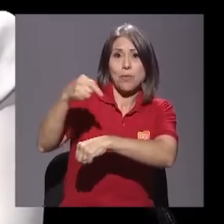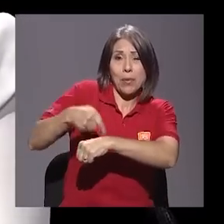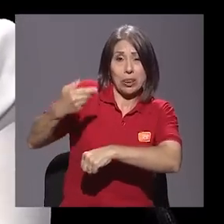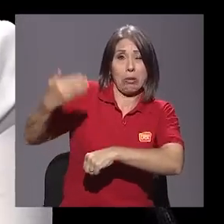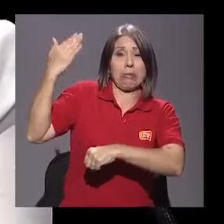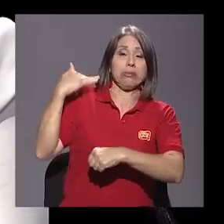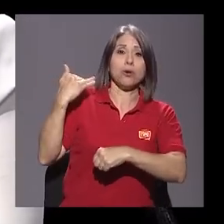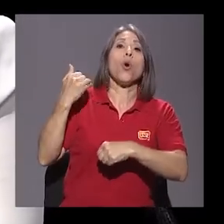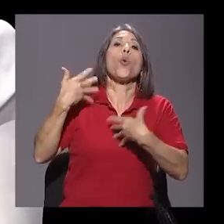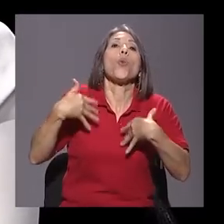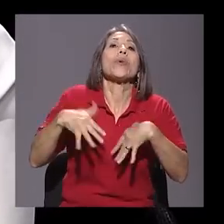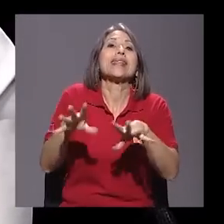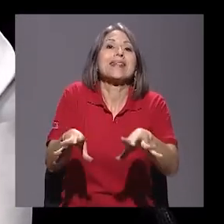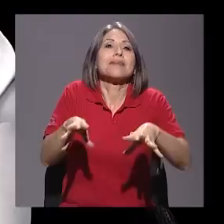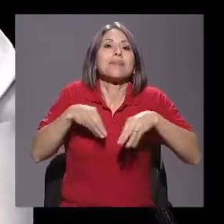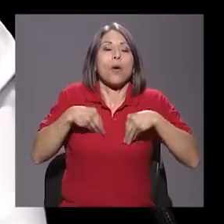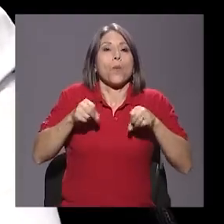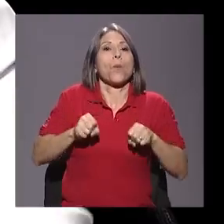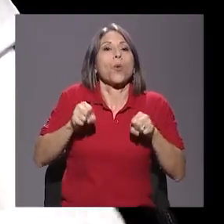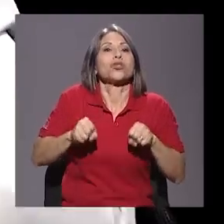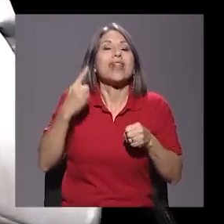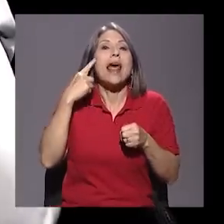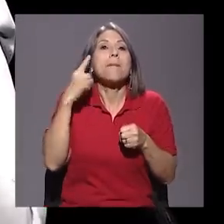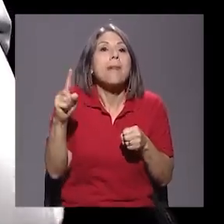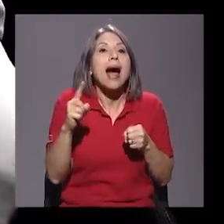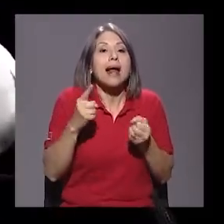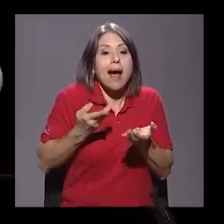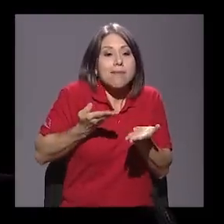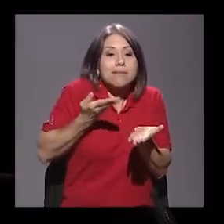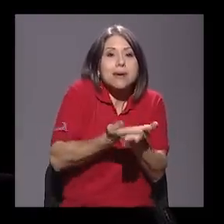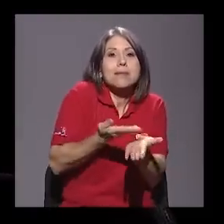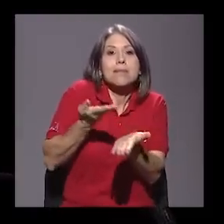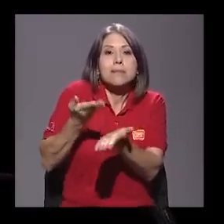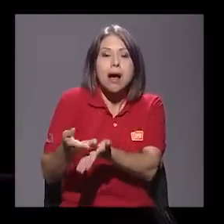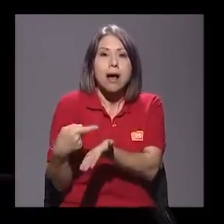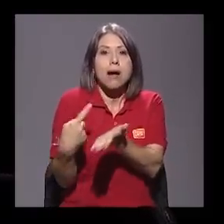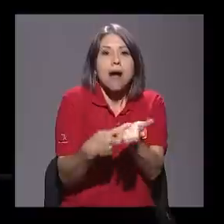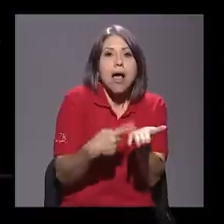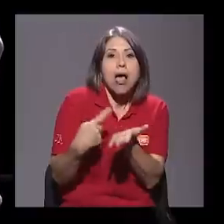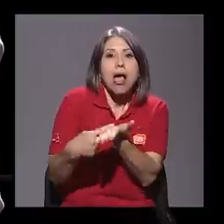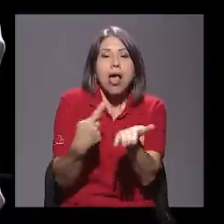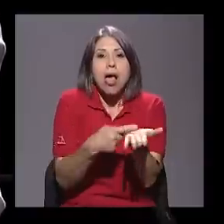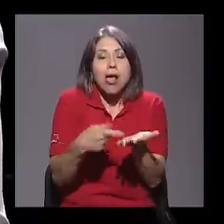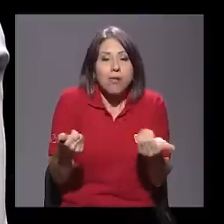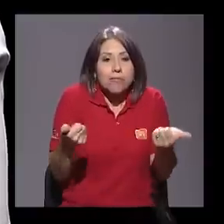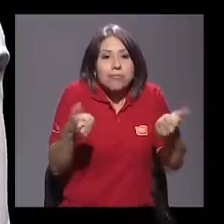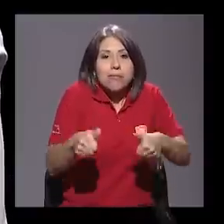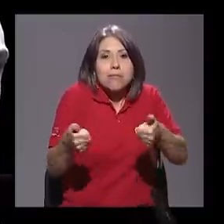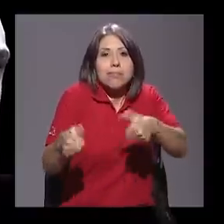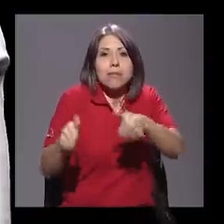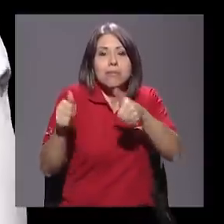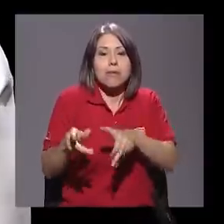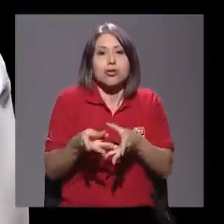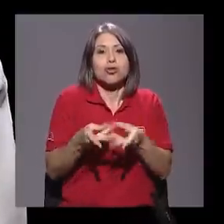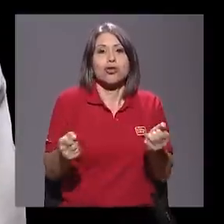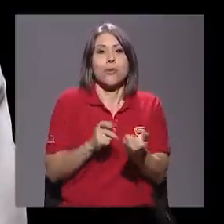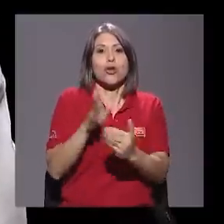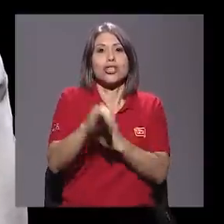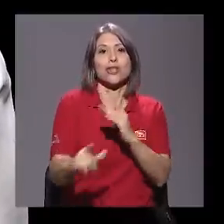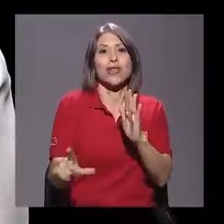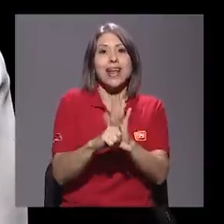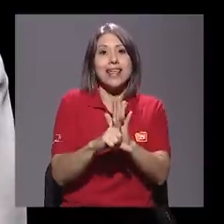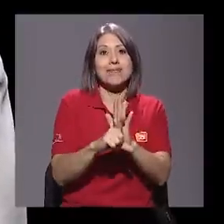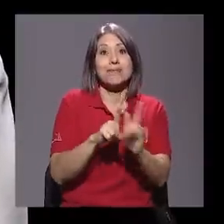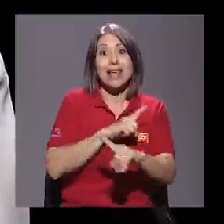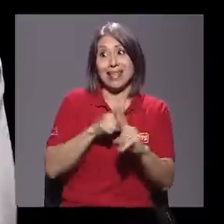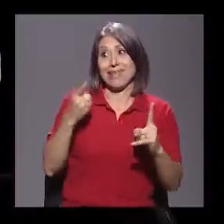aceptado la posibilidad de abrir una ventana para consensuar y concretar mociones que arreglaran el proyecto de ley que ya vemos hoy, que es